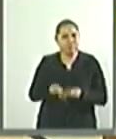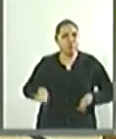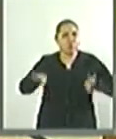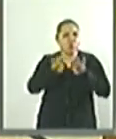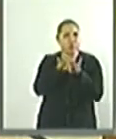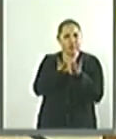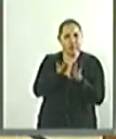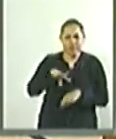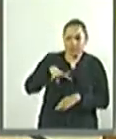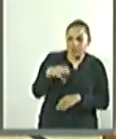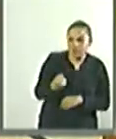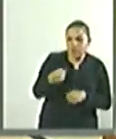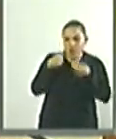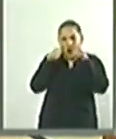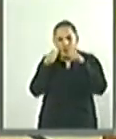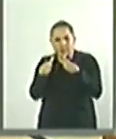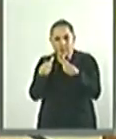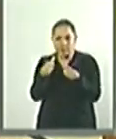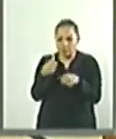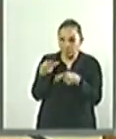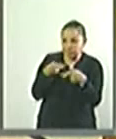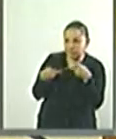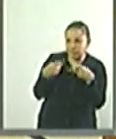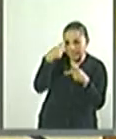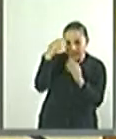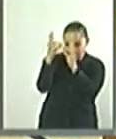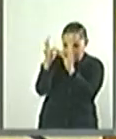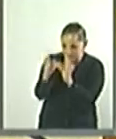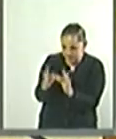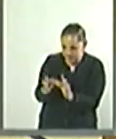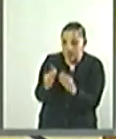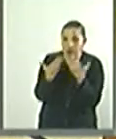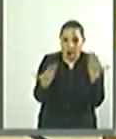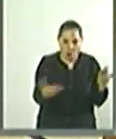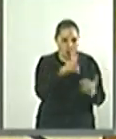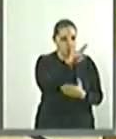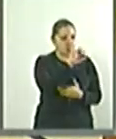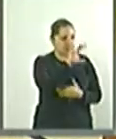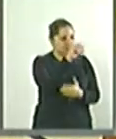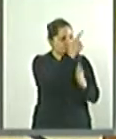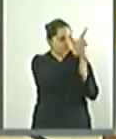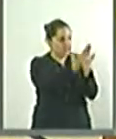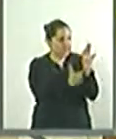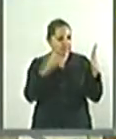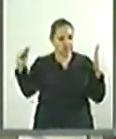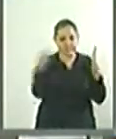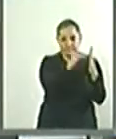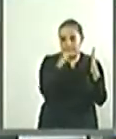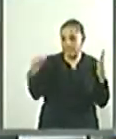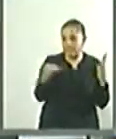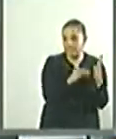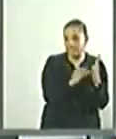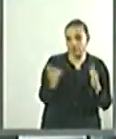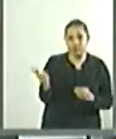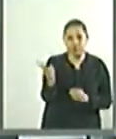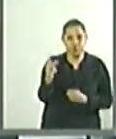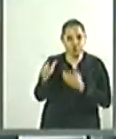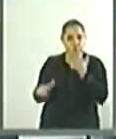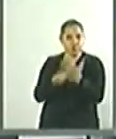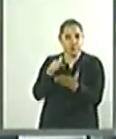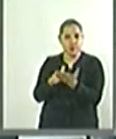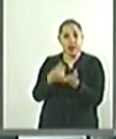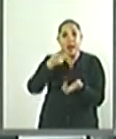para que la UNESCO registrara la comarca minera del estado de Hidalgo y a la Mixteca Alta del estado de Oaxaca como los dos primeros